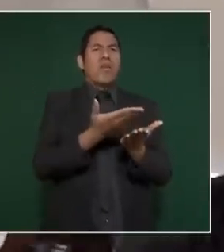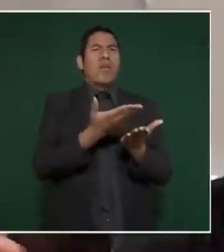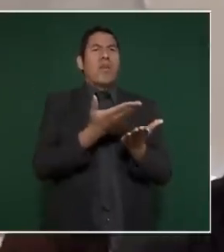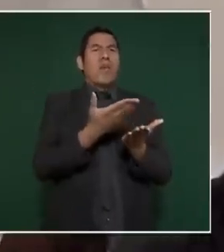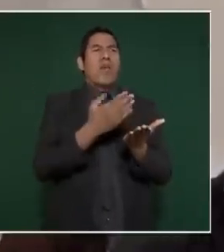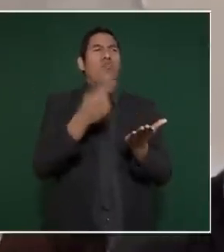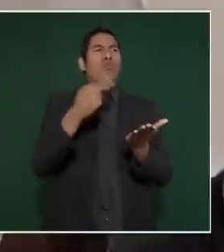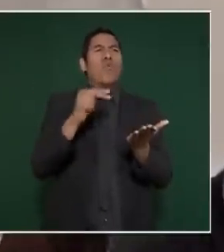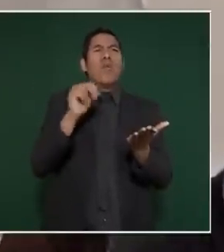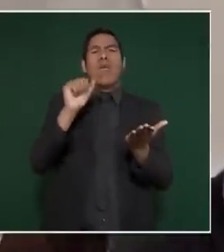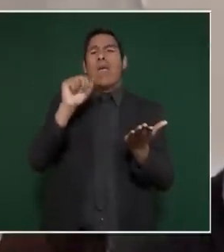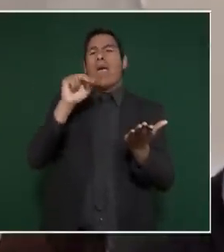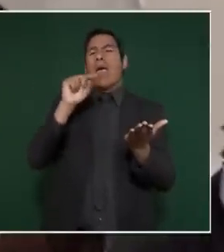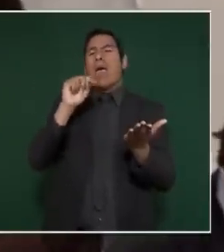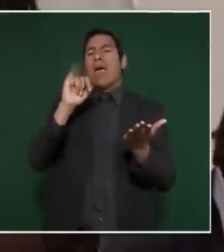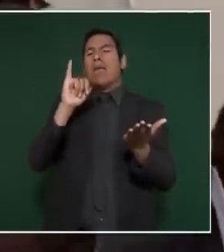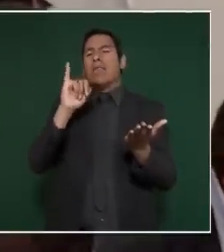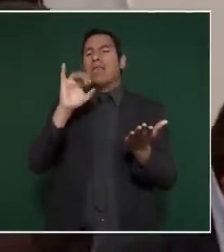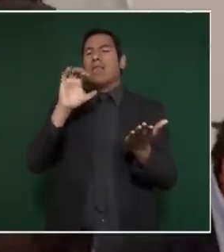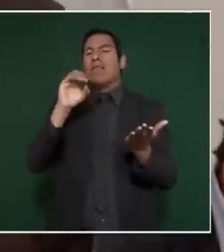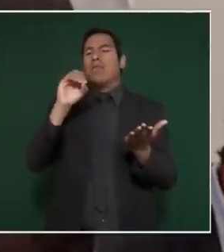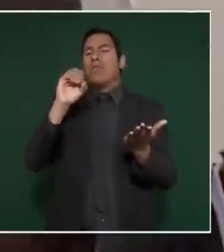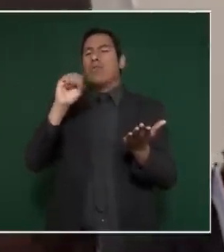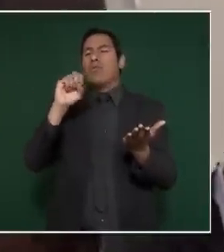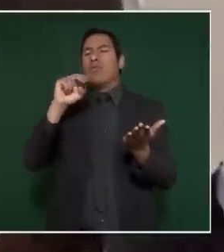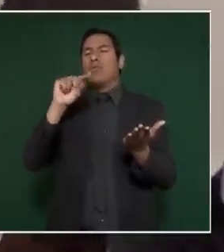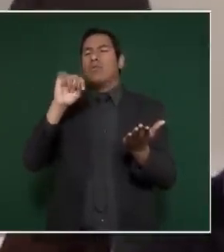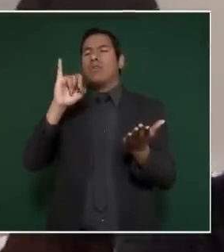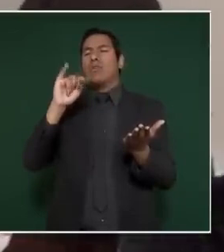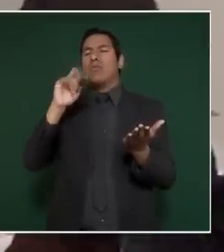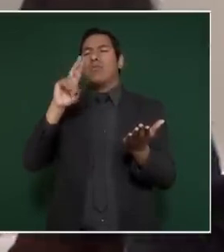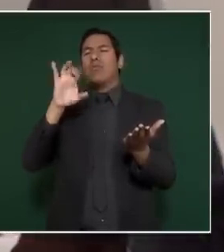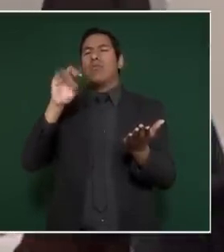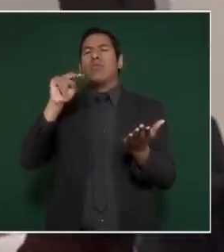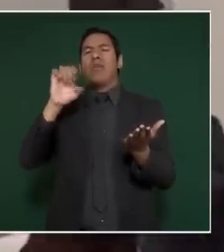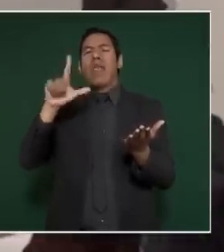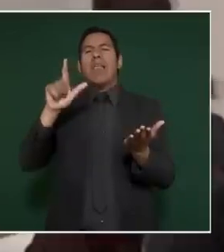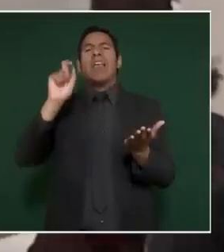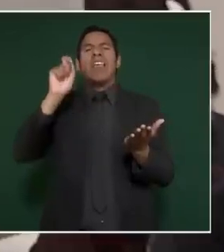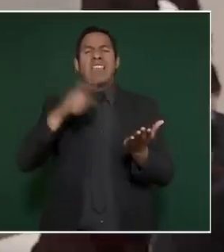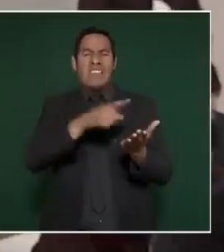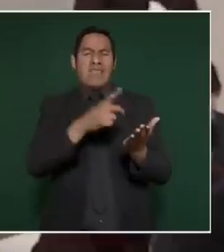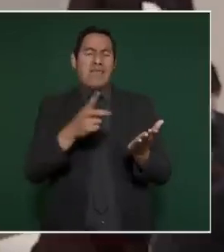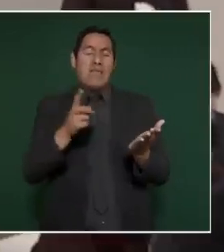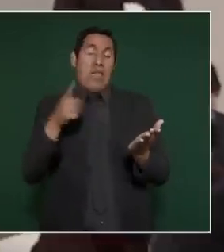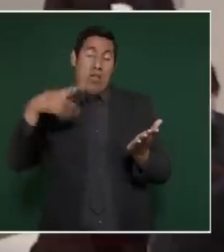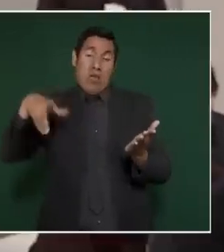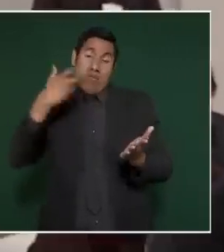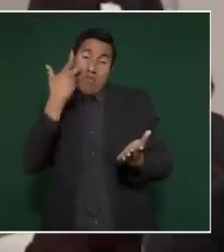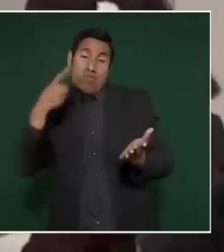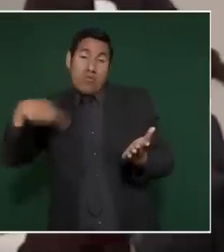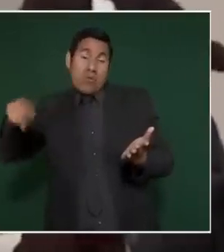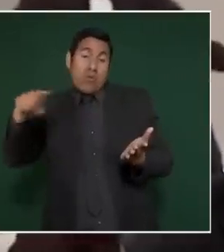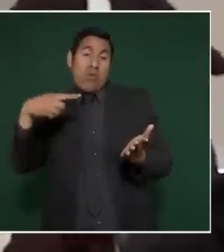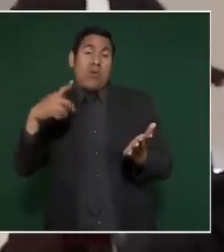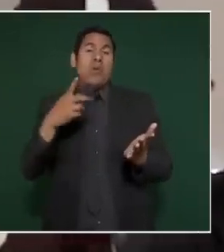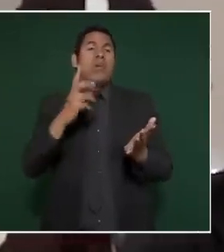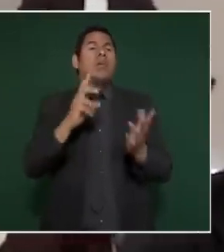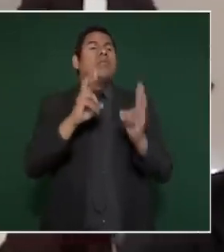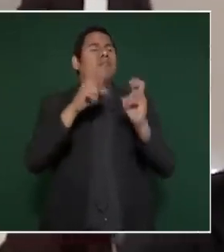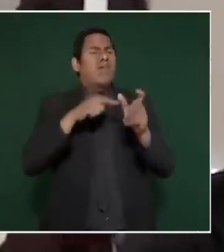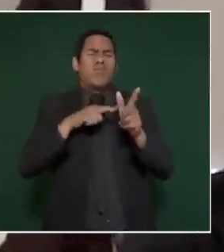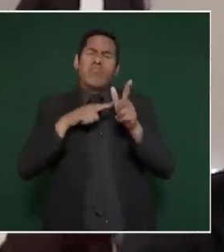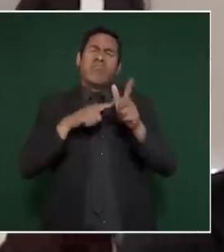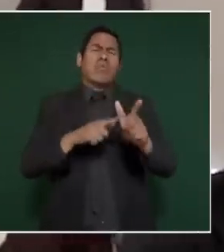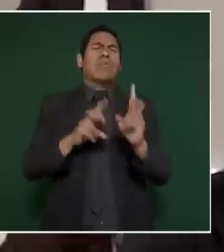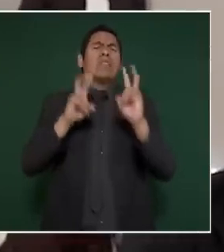anticonstitucionalidad por la reforma a la ley orgánica del Poder Judicial. Lo que se busca es que permanezcan los fideicomisos